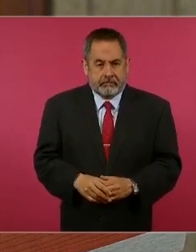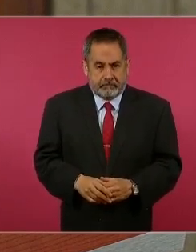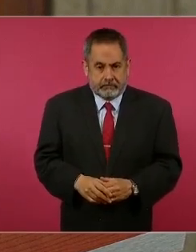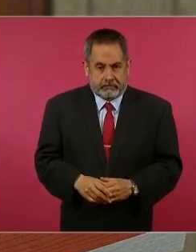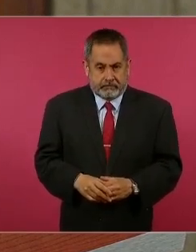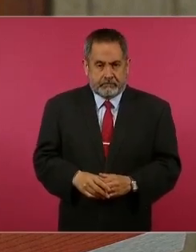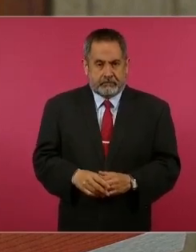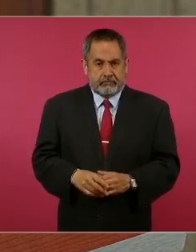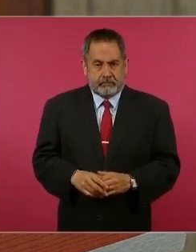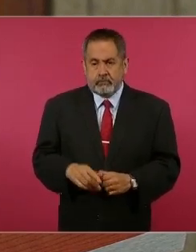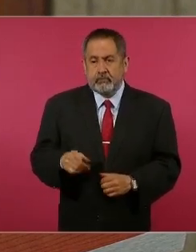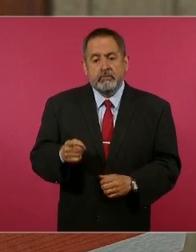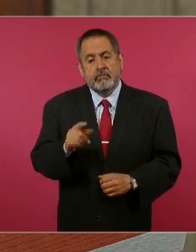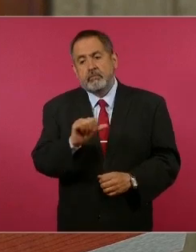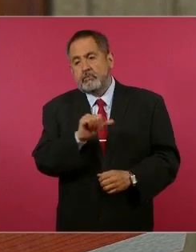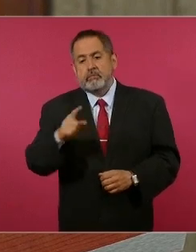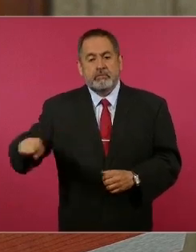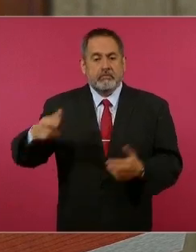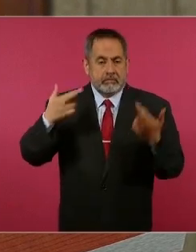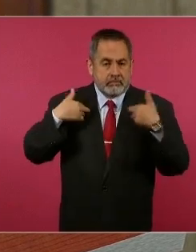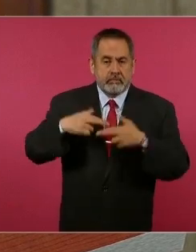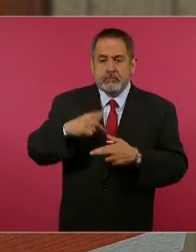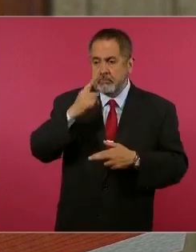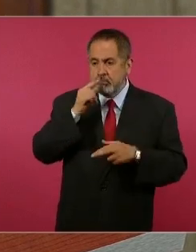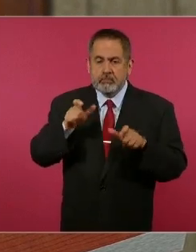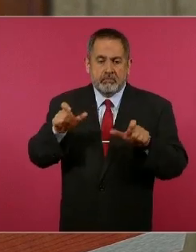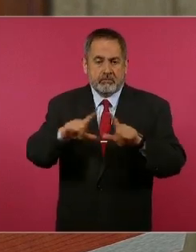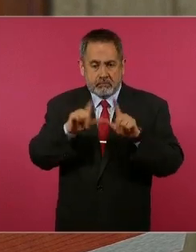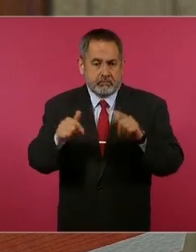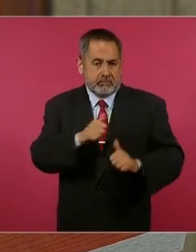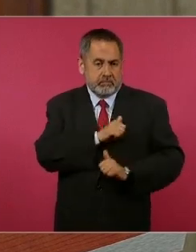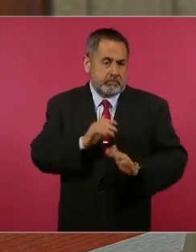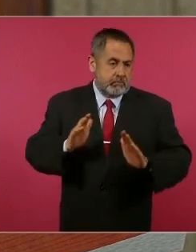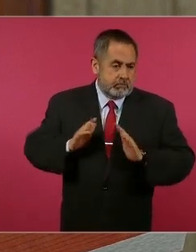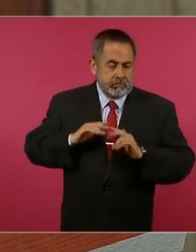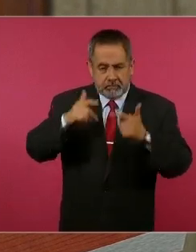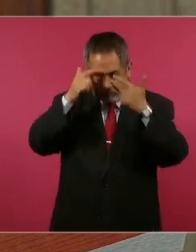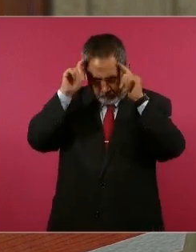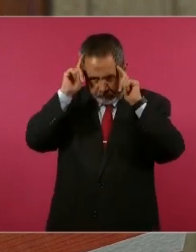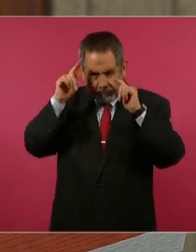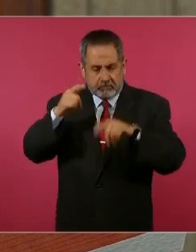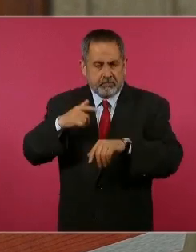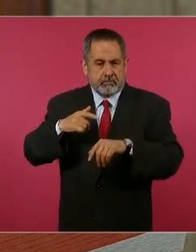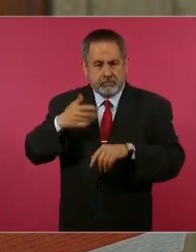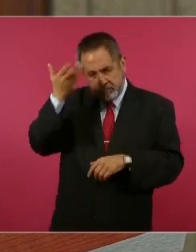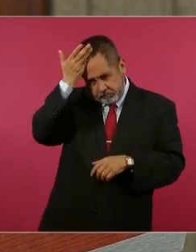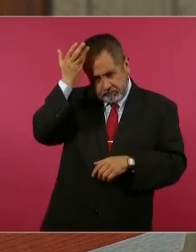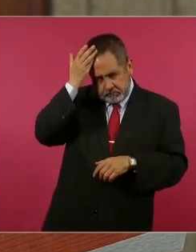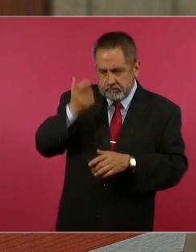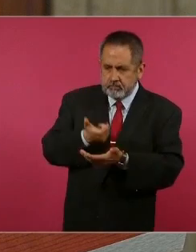Salario mínimo de maestros, policías, guardias nacionales, soldados, marinos, médicos, enfermeras,